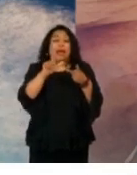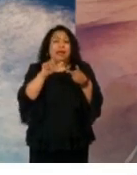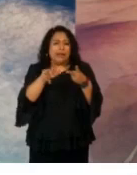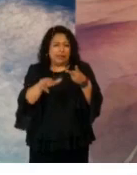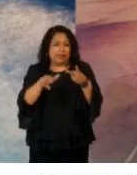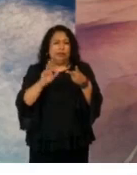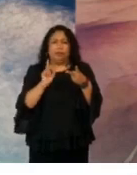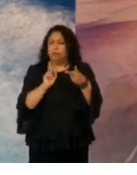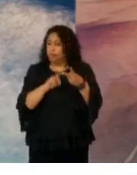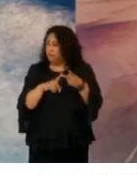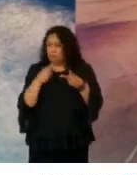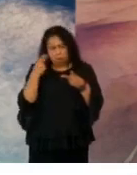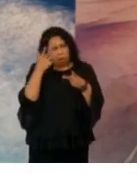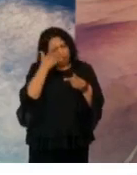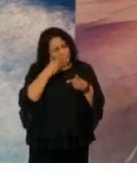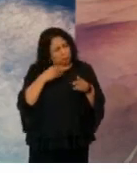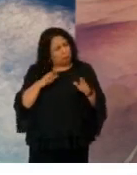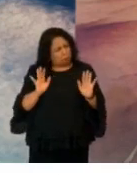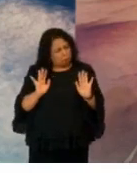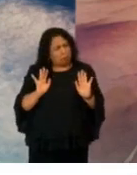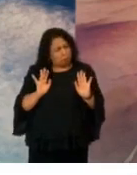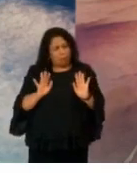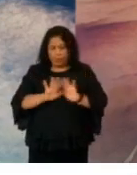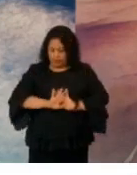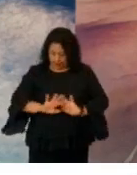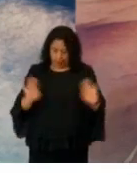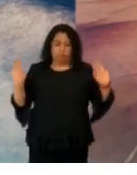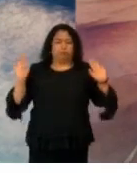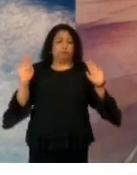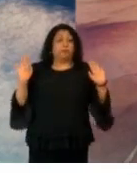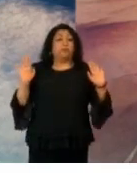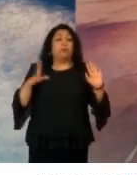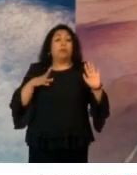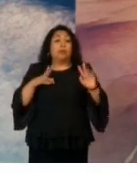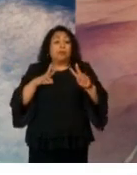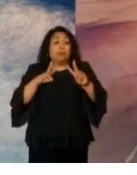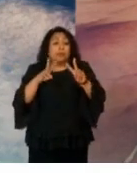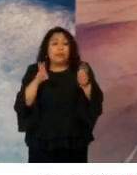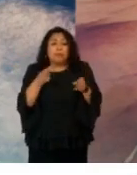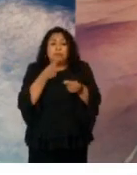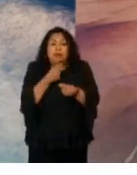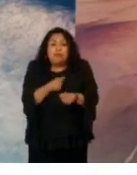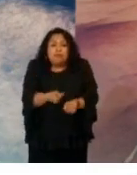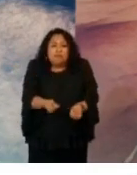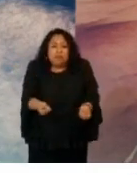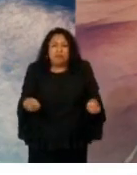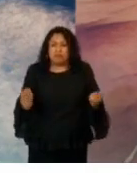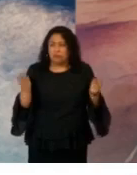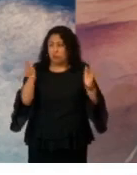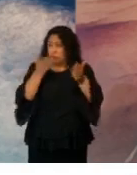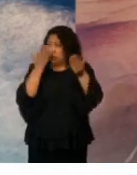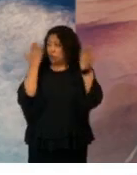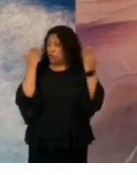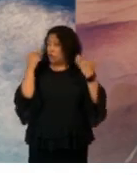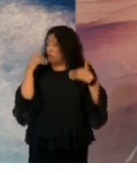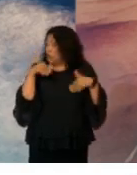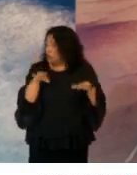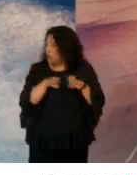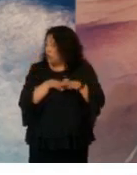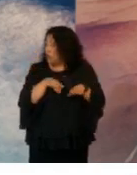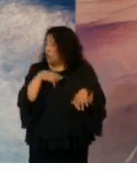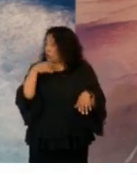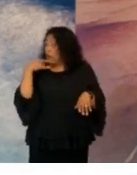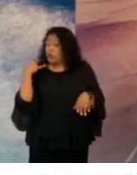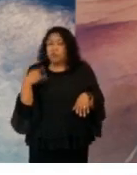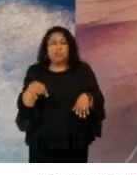Qué bonito nombre. Ya, partamos por el tema de los niños, ¿no? De la infancia, que no sé cómo estén trabajando en Chile, por ejemplo, tenemos la